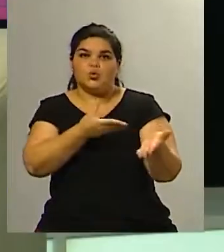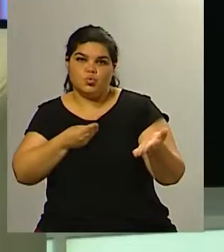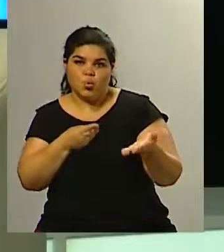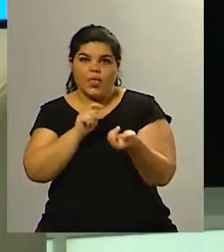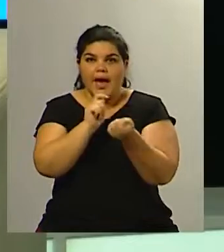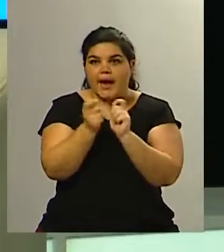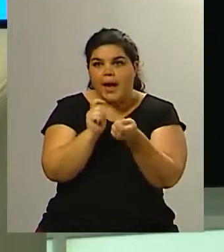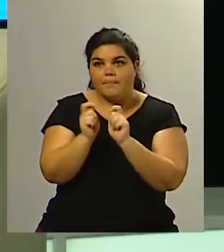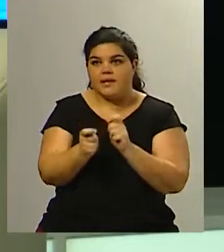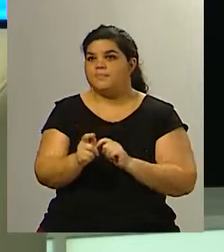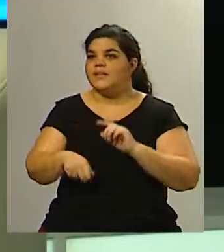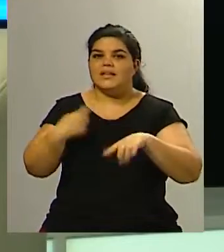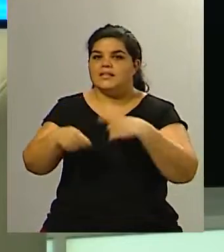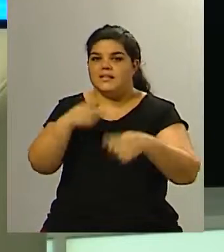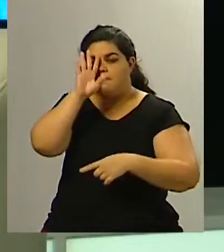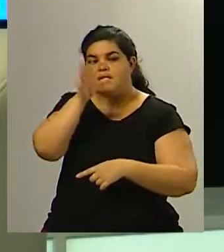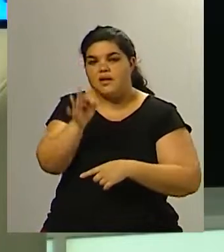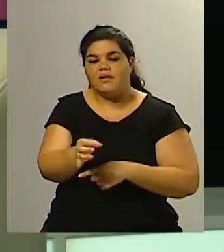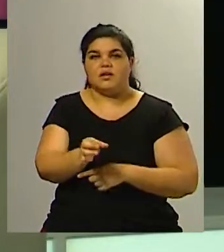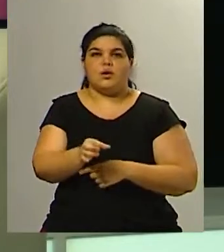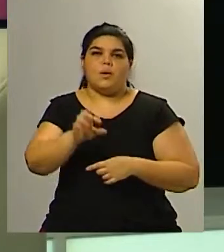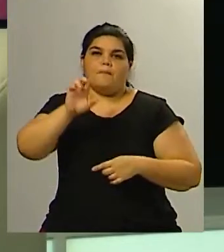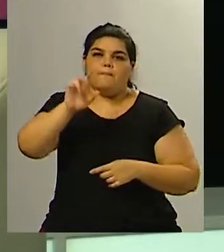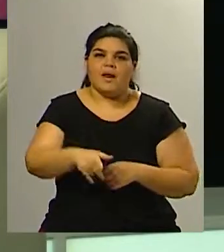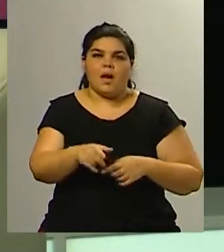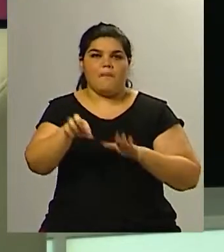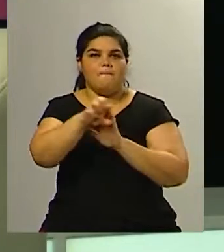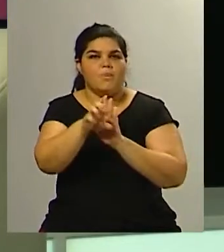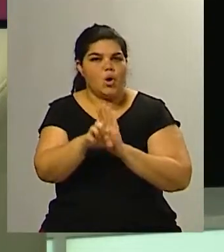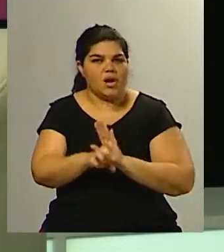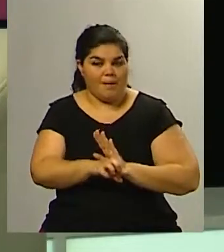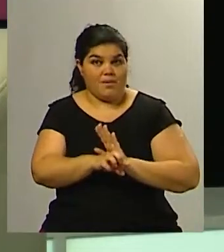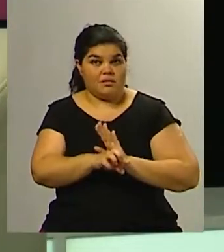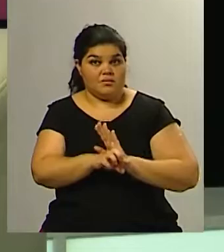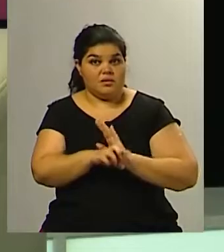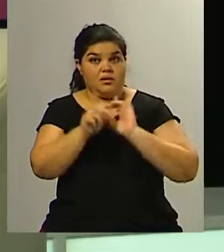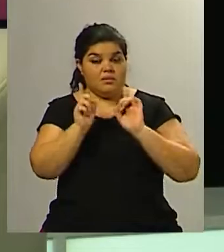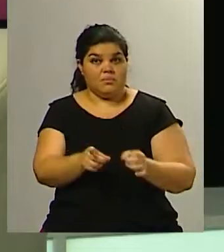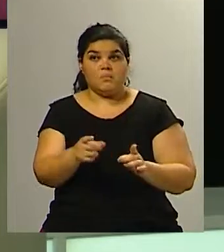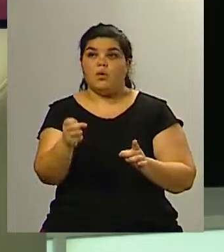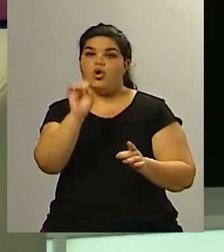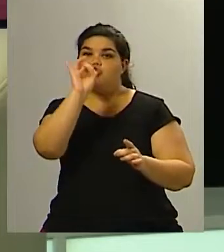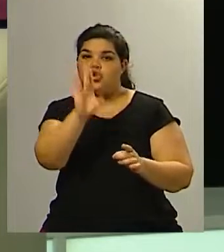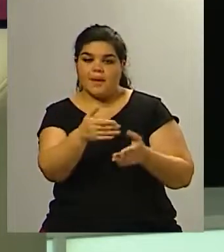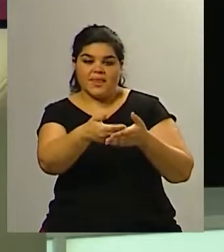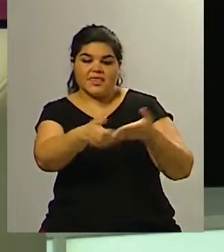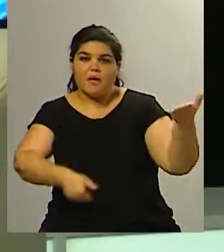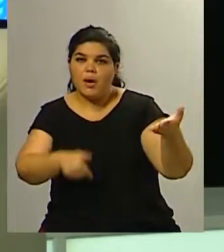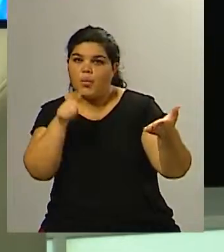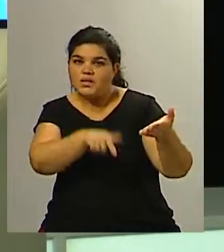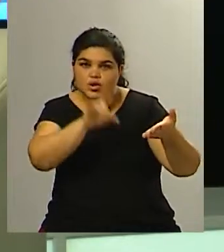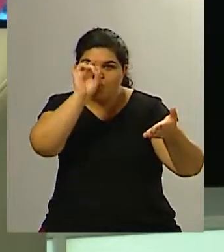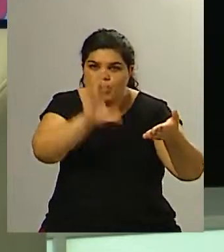haciendo un monitoreo constante de las diferentes políticas, programas que se están llevando a cabo, no solo a través de los operativos de evaluación estandarizados, sino